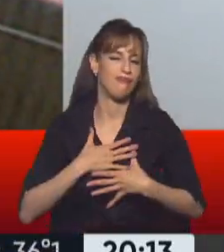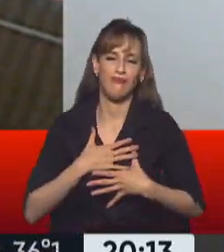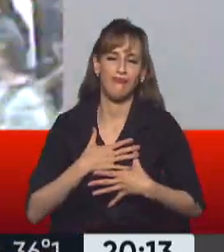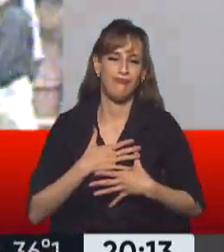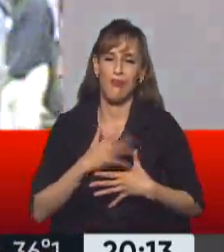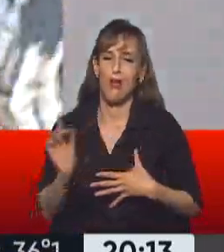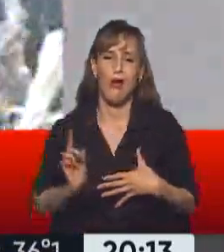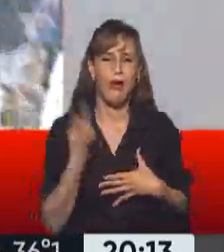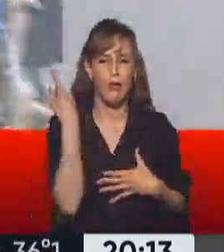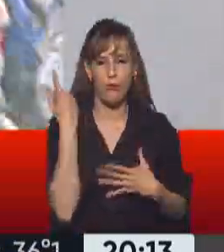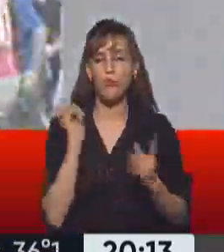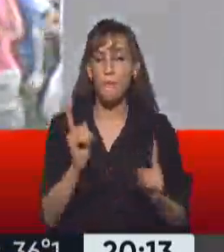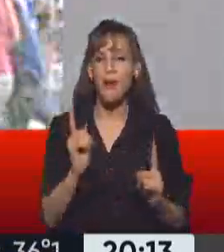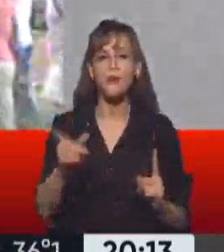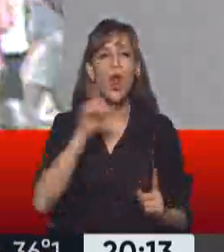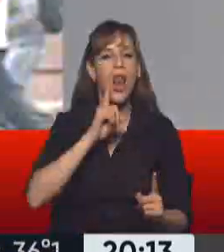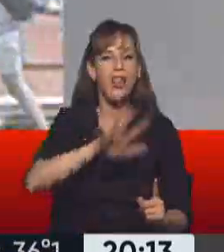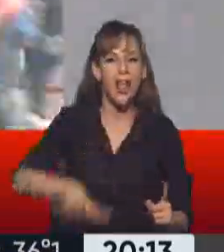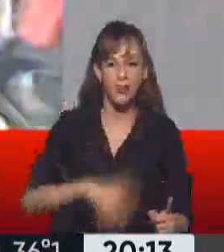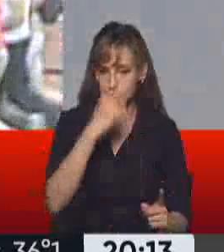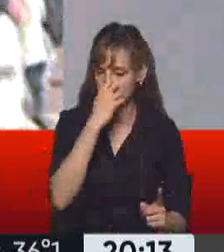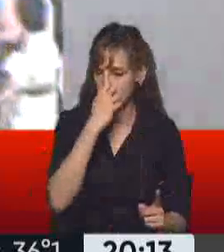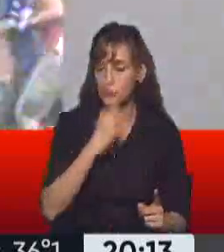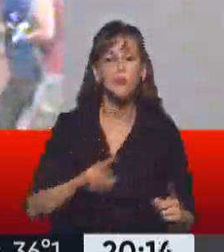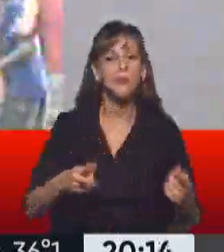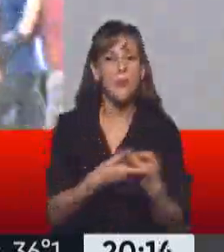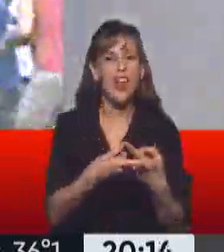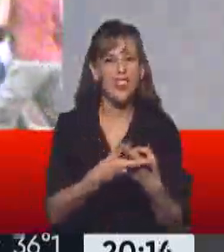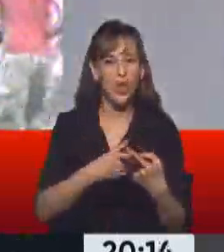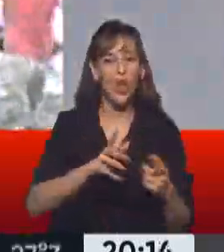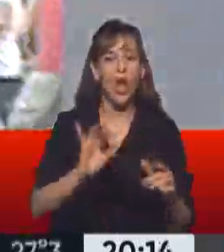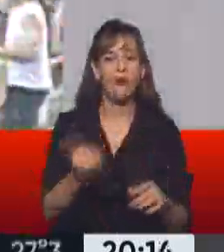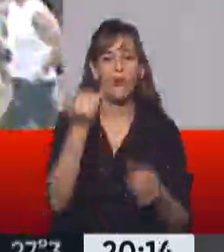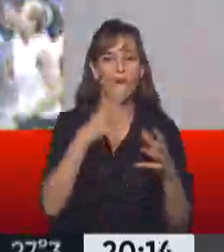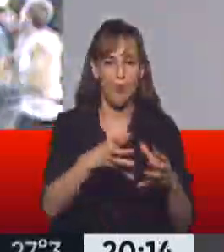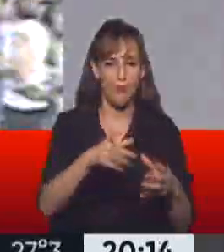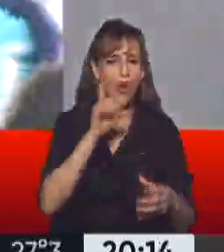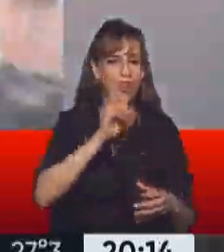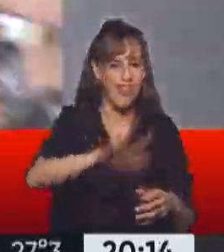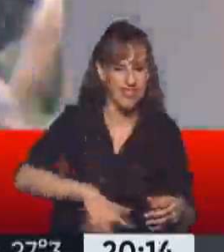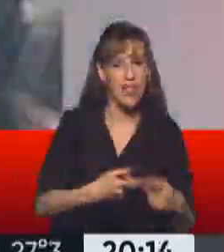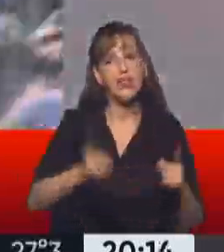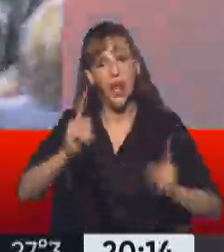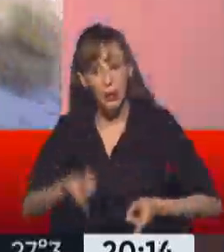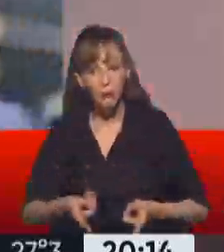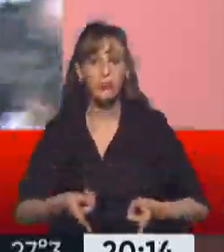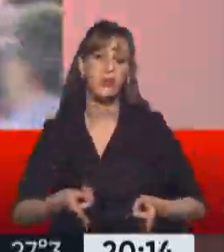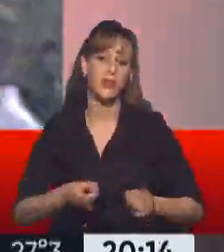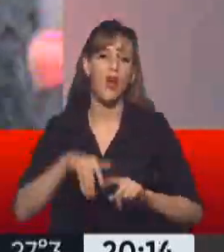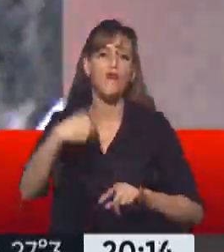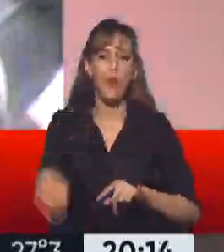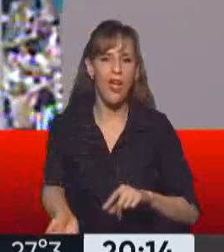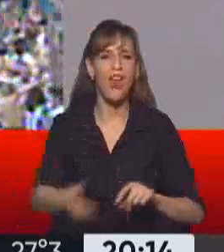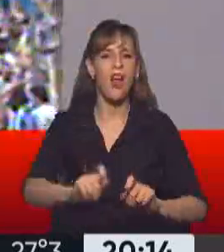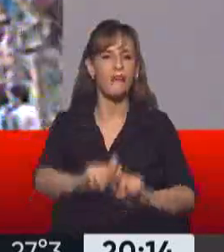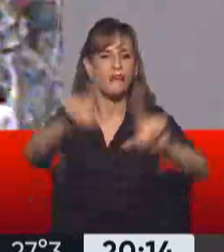es lo que sucedía en Liniers, el partido del campeón del fútbol argentino. Y mientras en su cancha, con pantallas grandes para todos los que